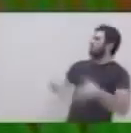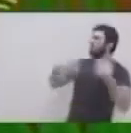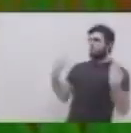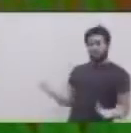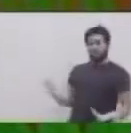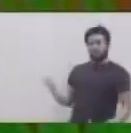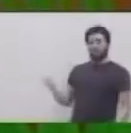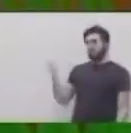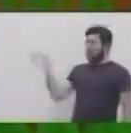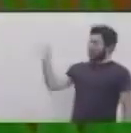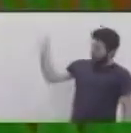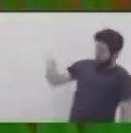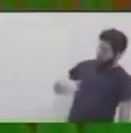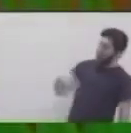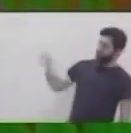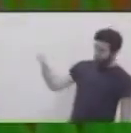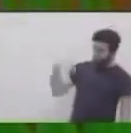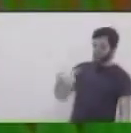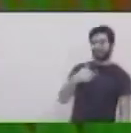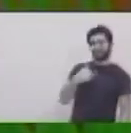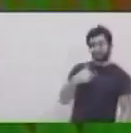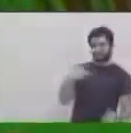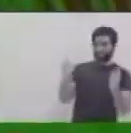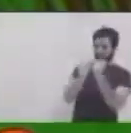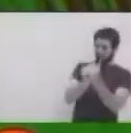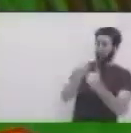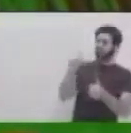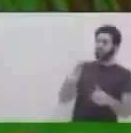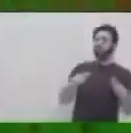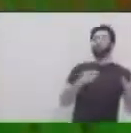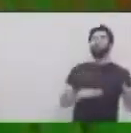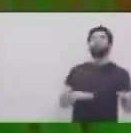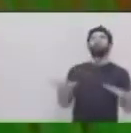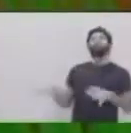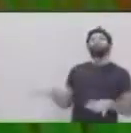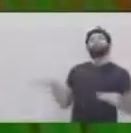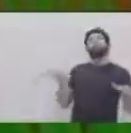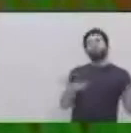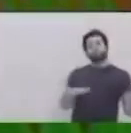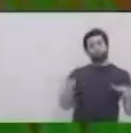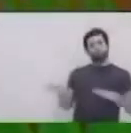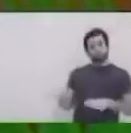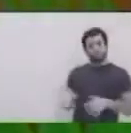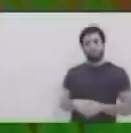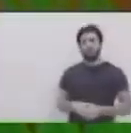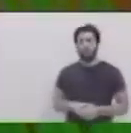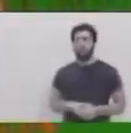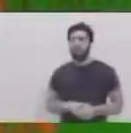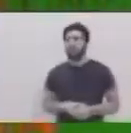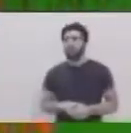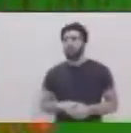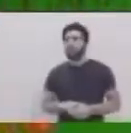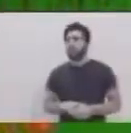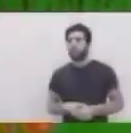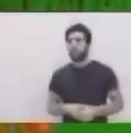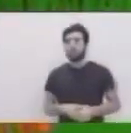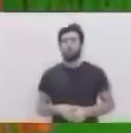trabajar? Descansa un rato conmigo mientras canto algo, le decía la cigarra a la